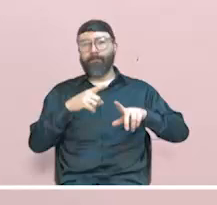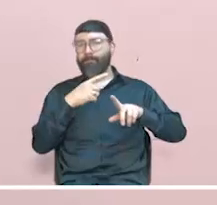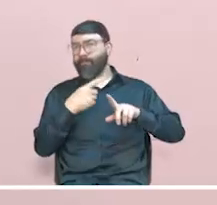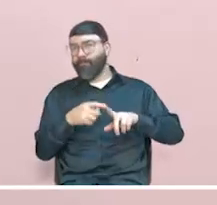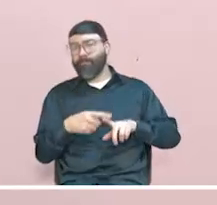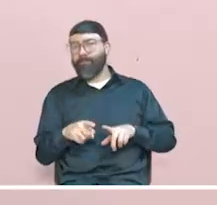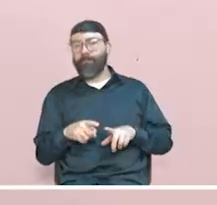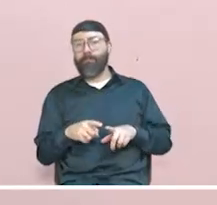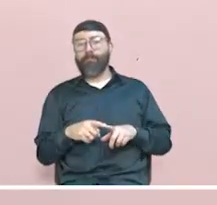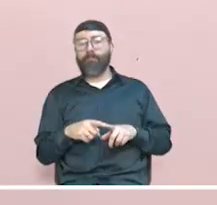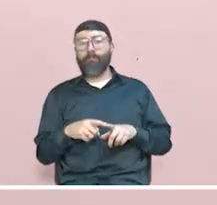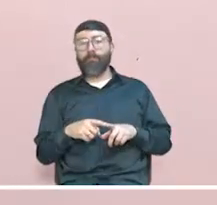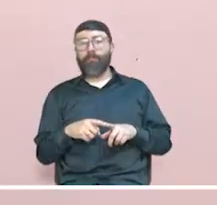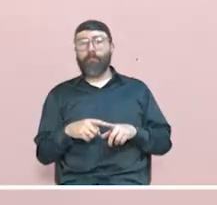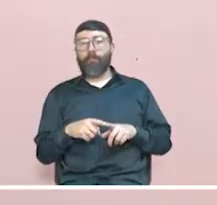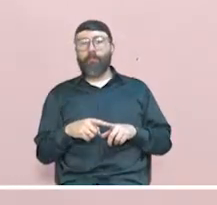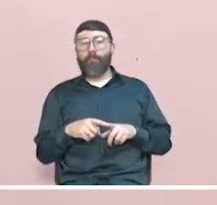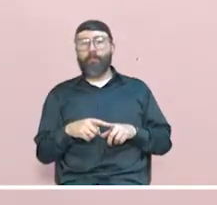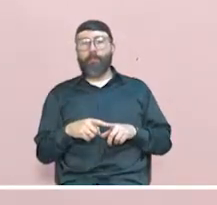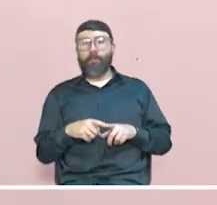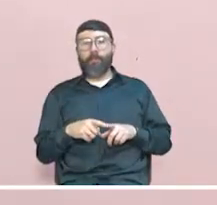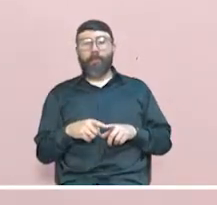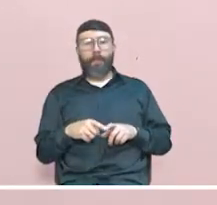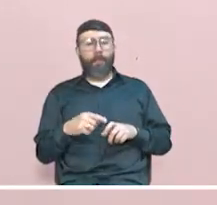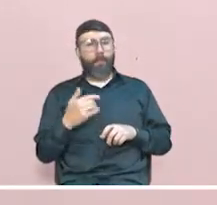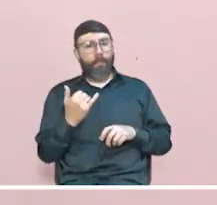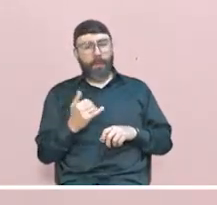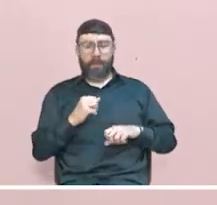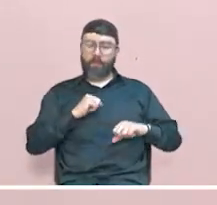de estiramientos, de calentamiento,